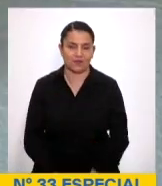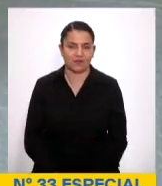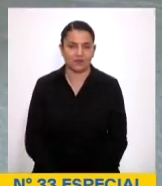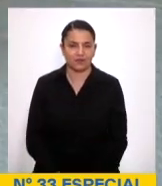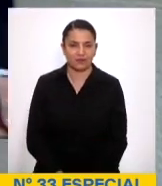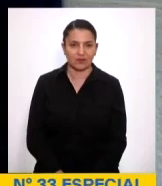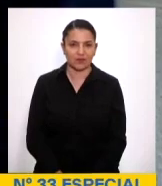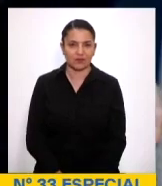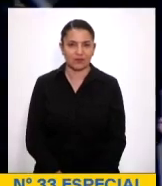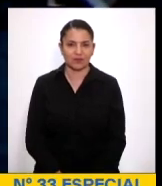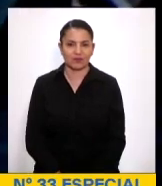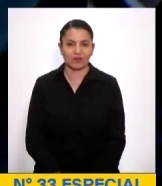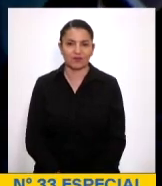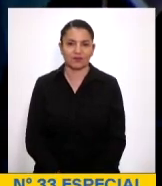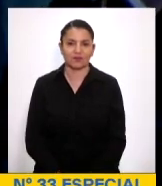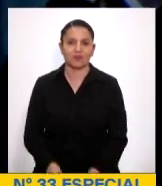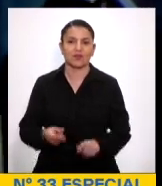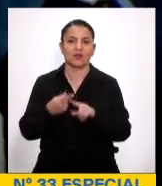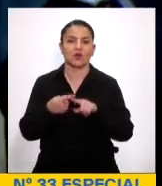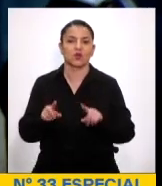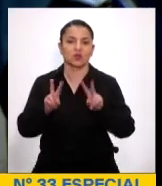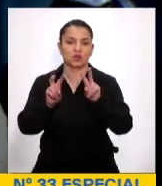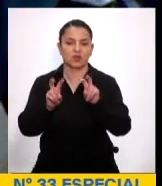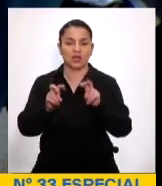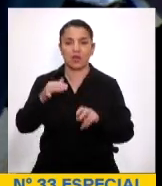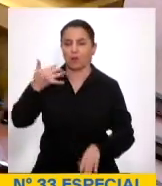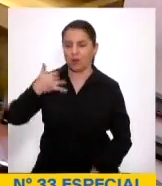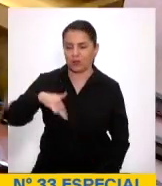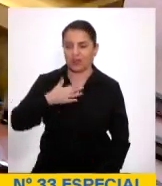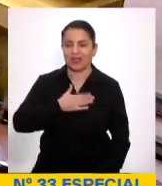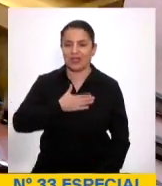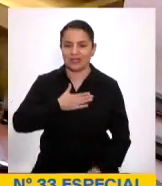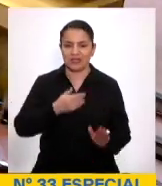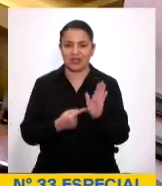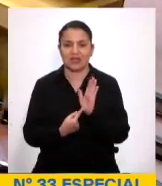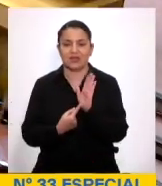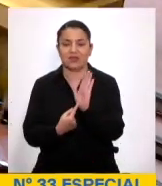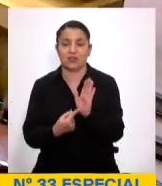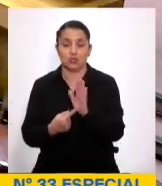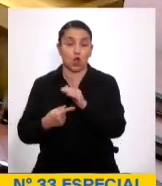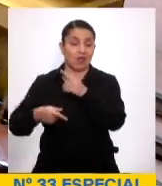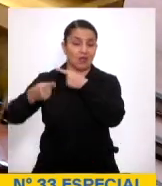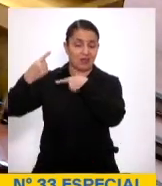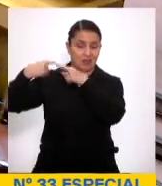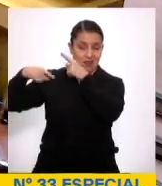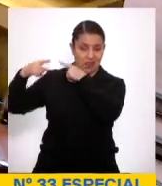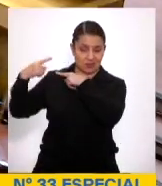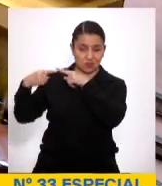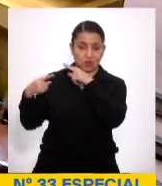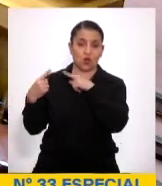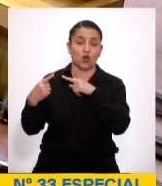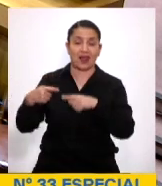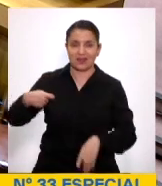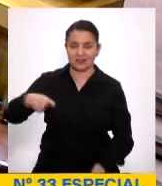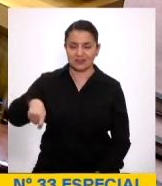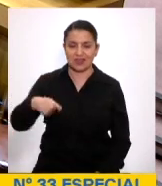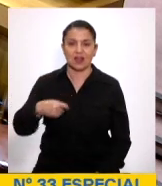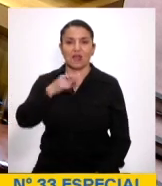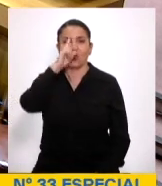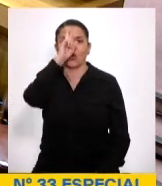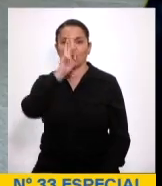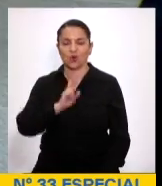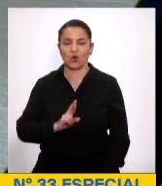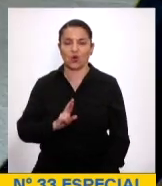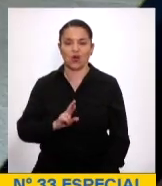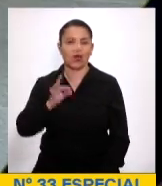auge Otro aspecto muy importante que quisiera Resaltar también en la trayectoria historia del senado es el rol